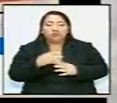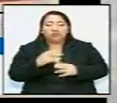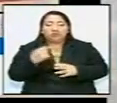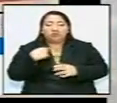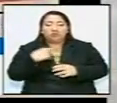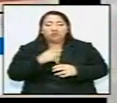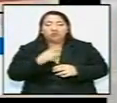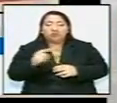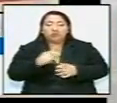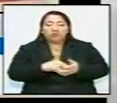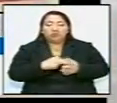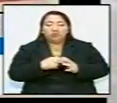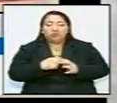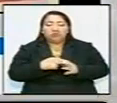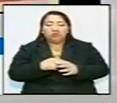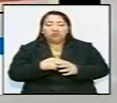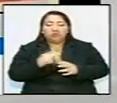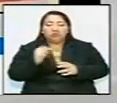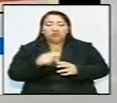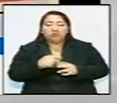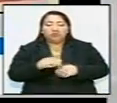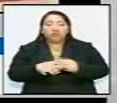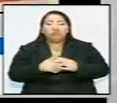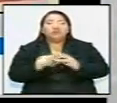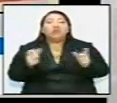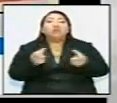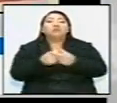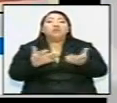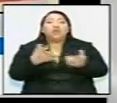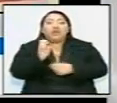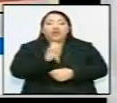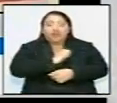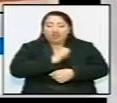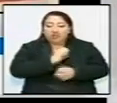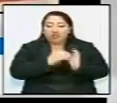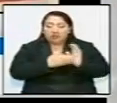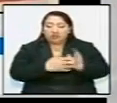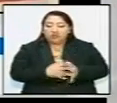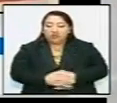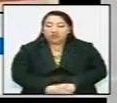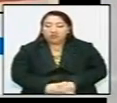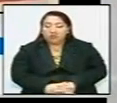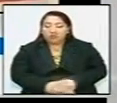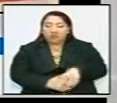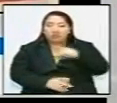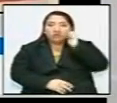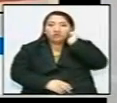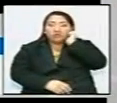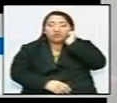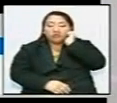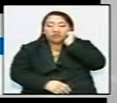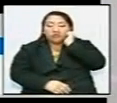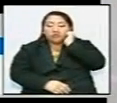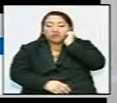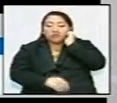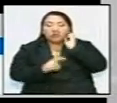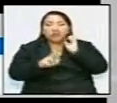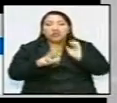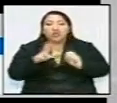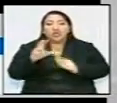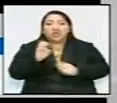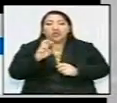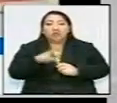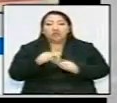por requisimiento ilícito presentada en la Comisión de Ética, el 23 de enero del